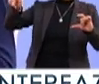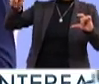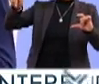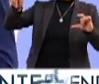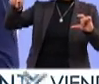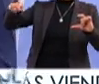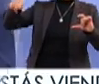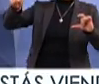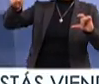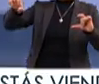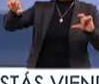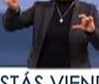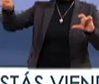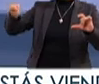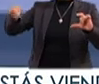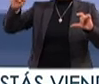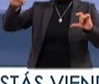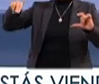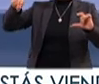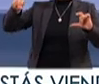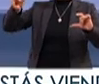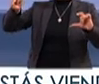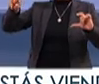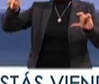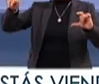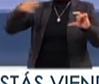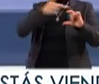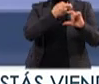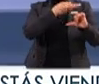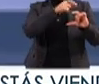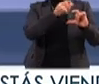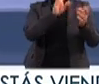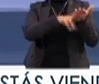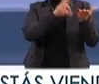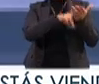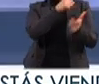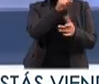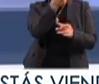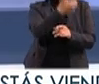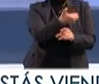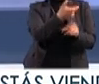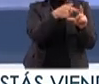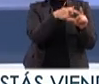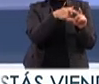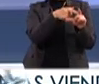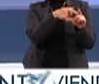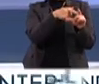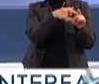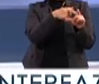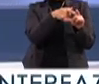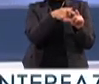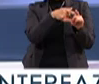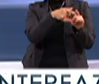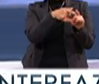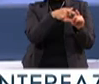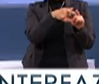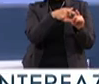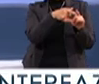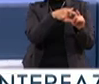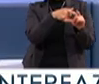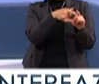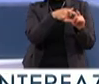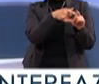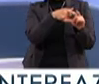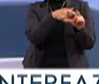patente como los llamamos o innovadores entonces un genérico puede costarte 100 pesos ¿y la calidad? a este